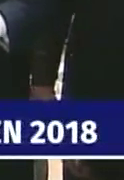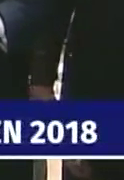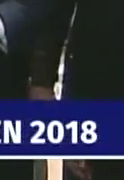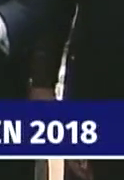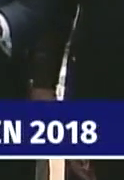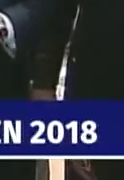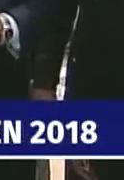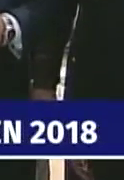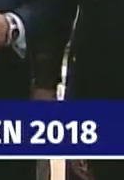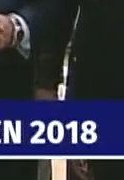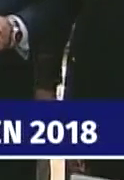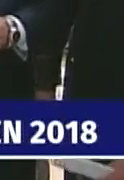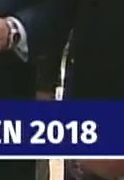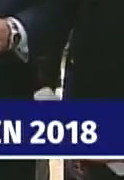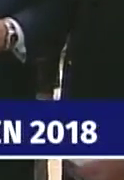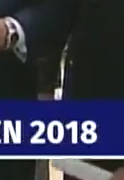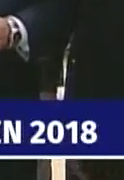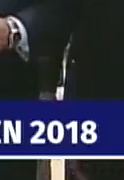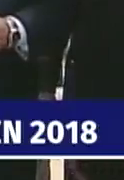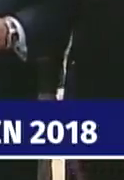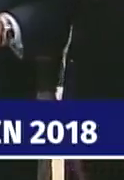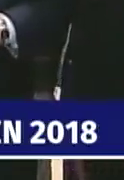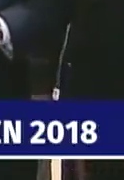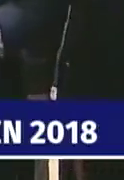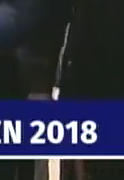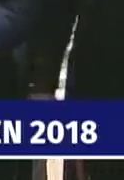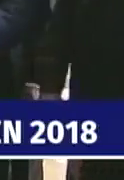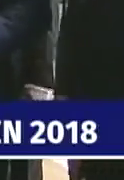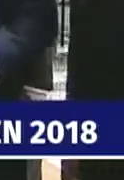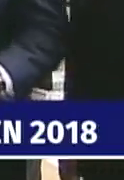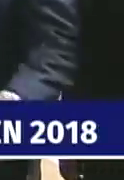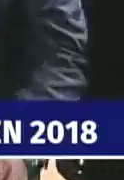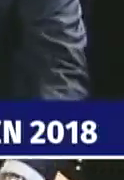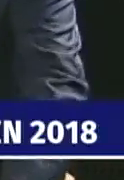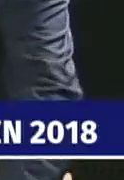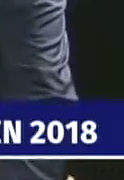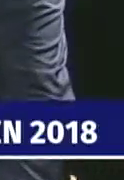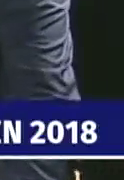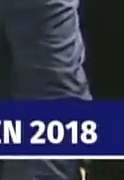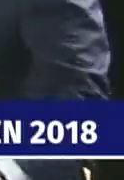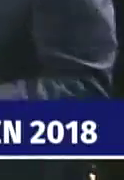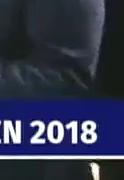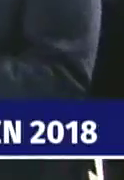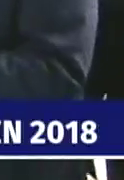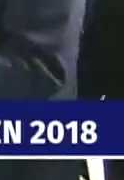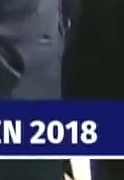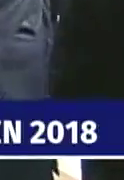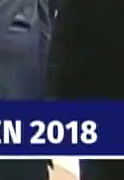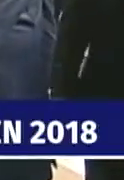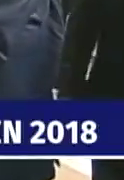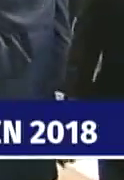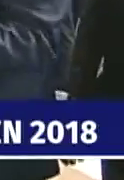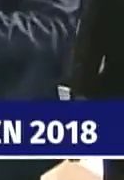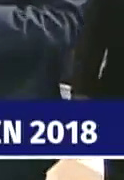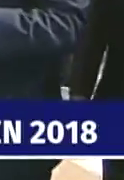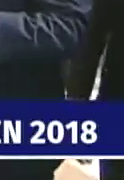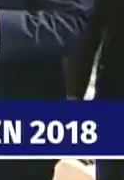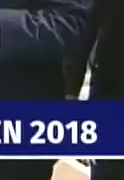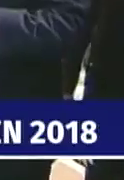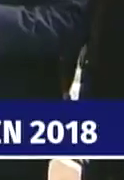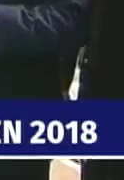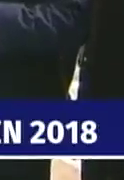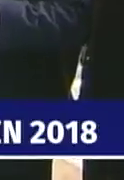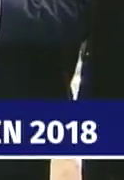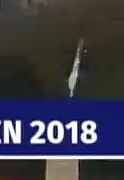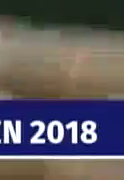manera gratuita. Vemos allí entonces la interacción del presidente Nicolás Maduro Moros, ahora con un chef de Turquía, quien le está